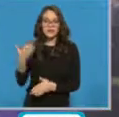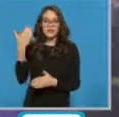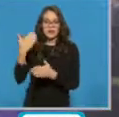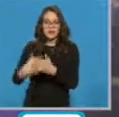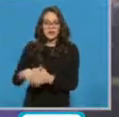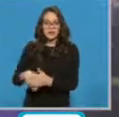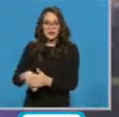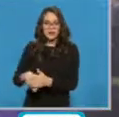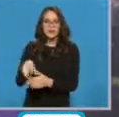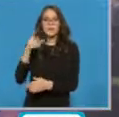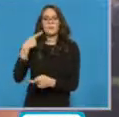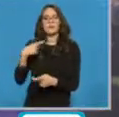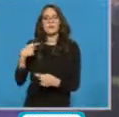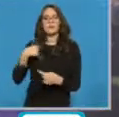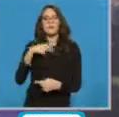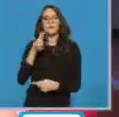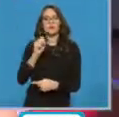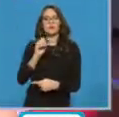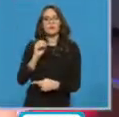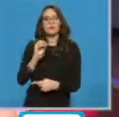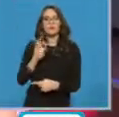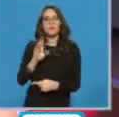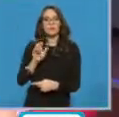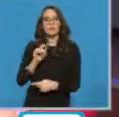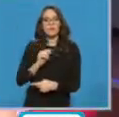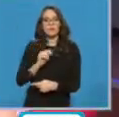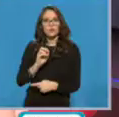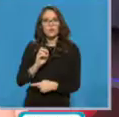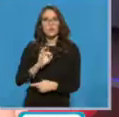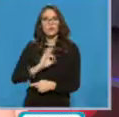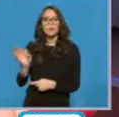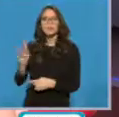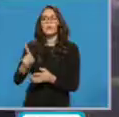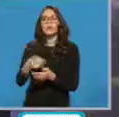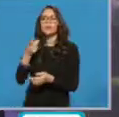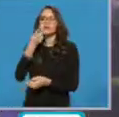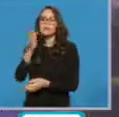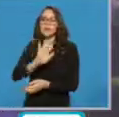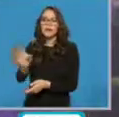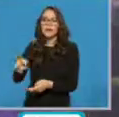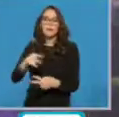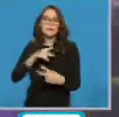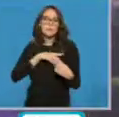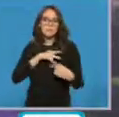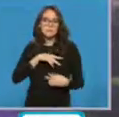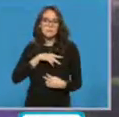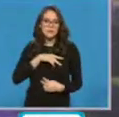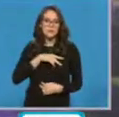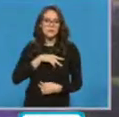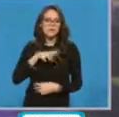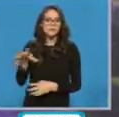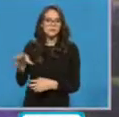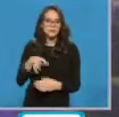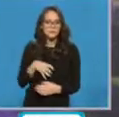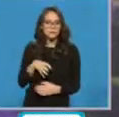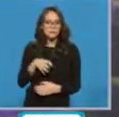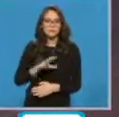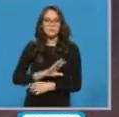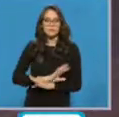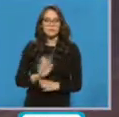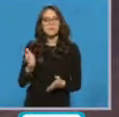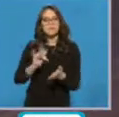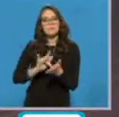llegar a recuperar su propiedad Sí. y decirle incluso al inquilino que no celebró contrato con él, que desocupe. Vas Gracias